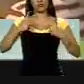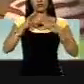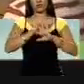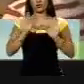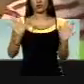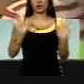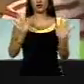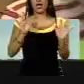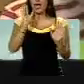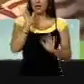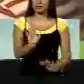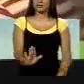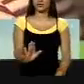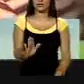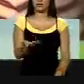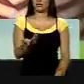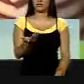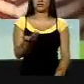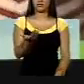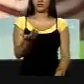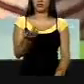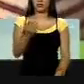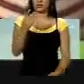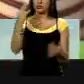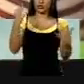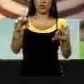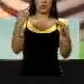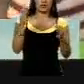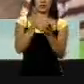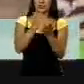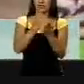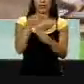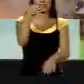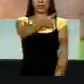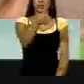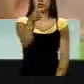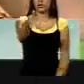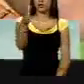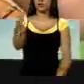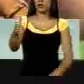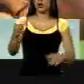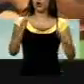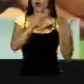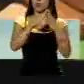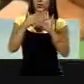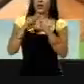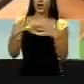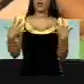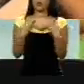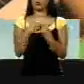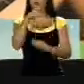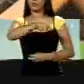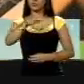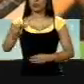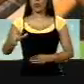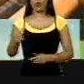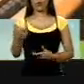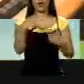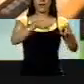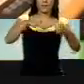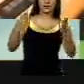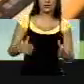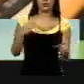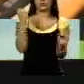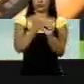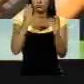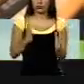pueblo despierta, la asamblea guerrea. Bueno, no nos queda otra que condenar el hecho y exigir a las autoridades que la investigación a fondo, ¿verdad? Para